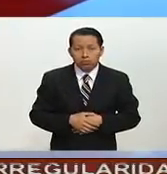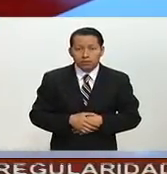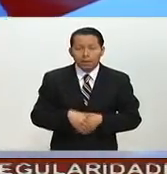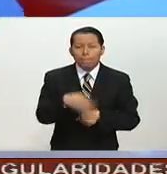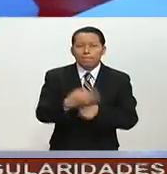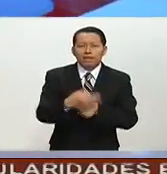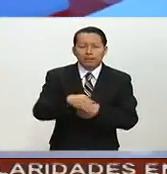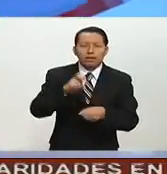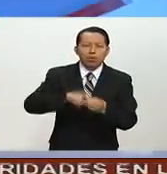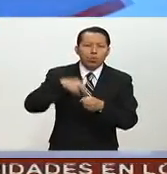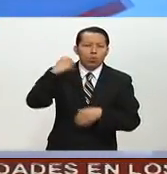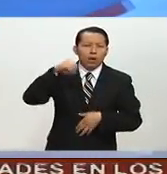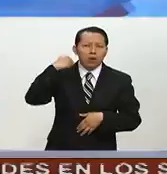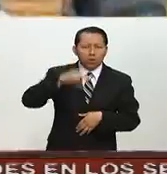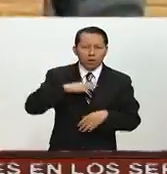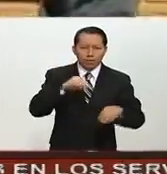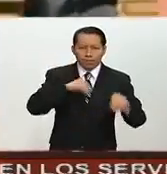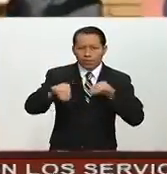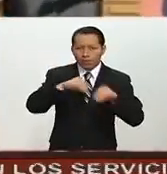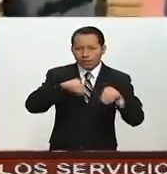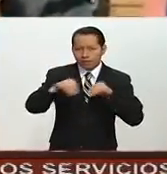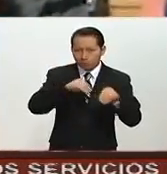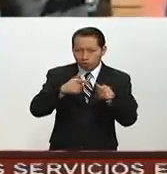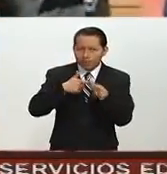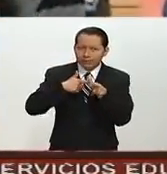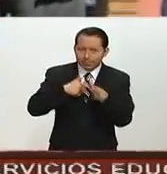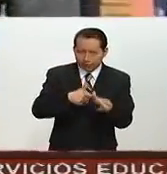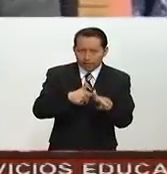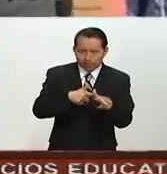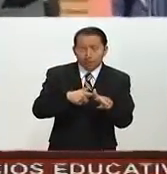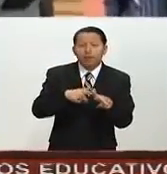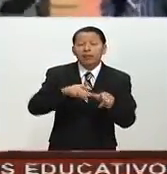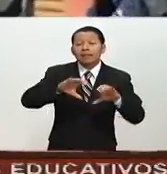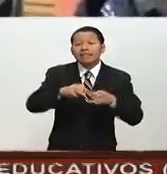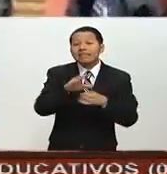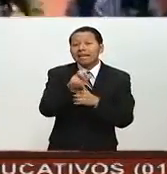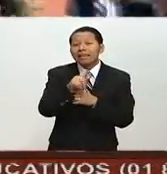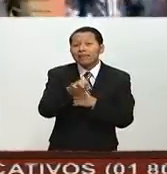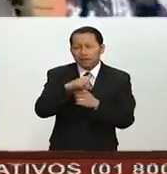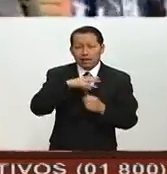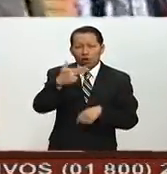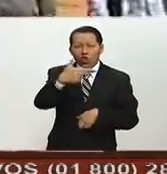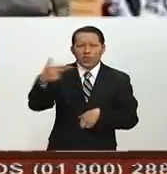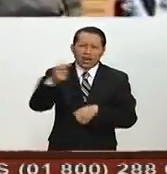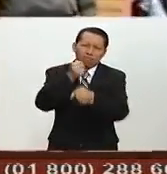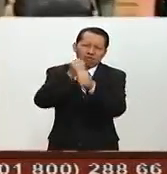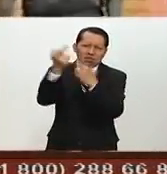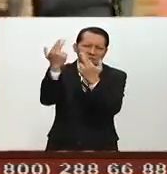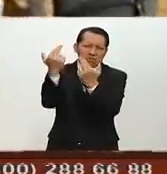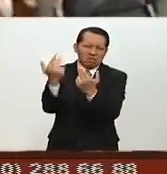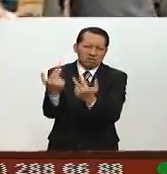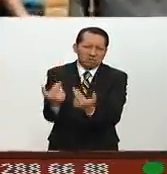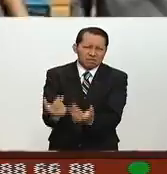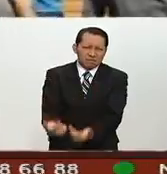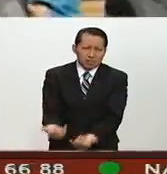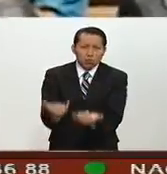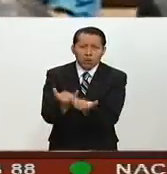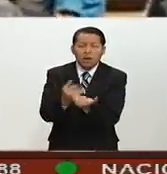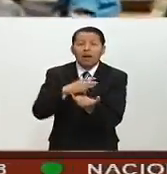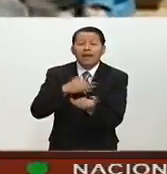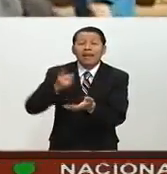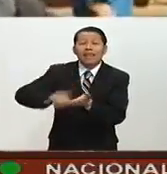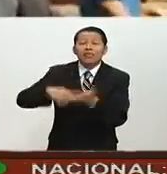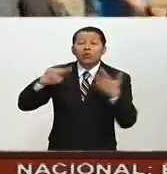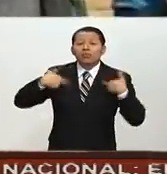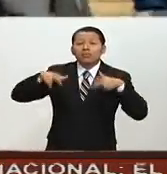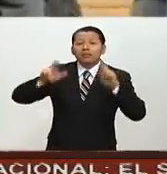Mientras tanto, en Oaxaca, las movilizaciones continúan. Integrantes de la CENTE vandalizaron un hotel donde se encontraban reunidos los representantes